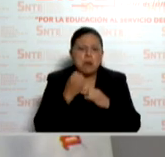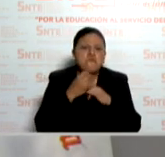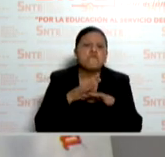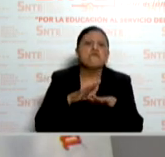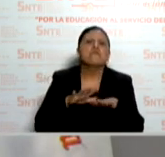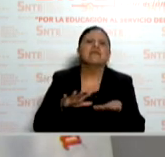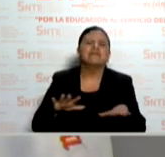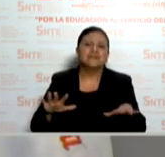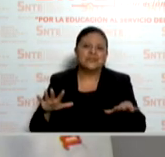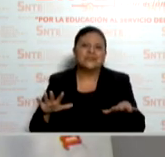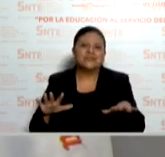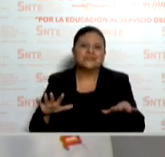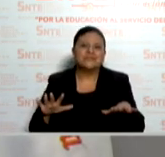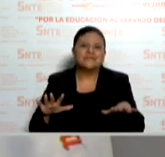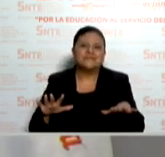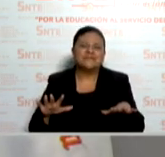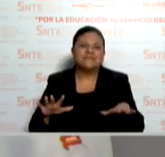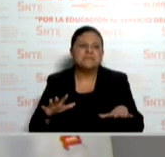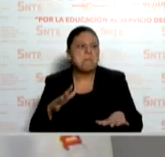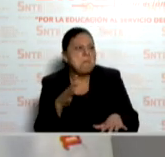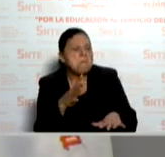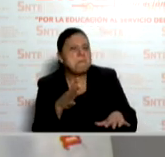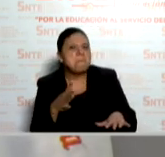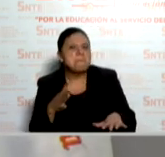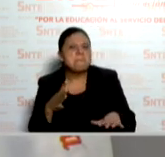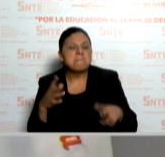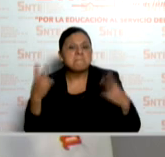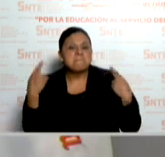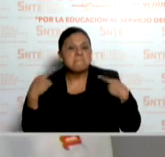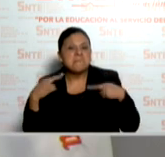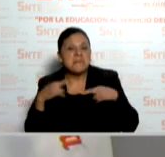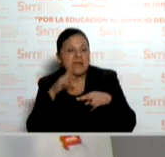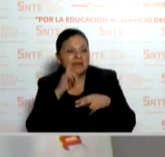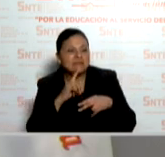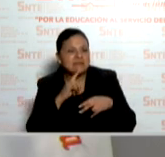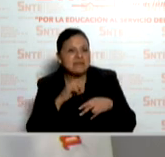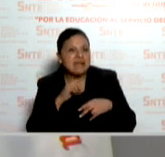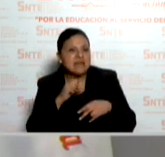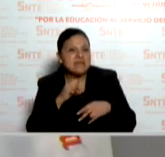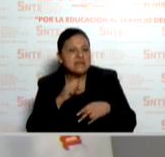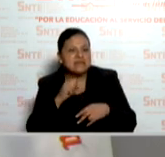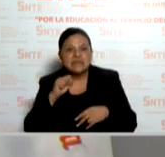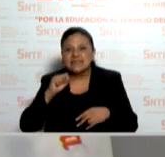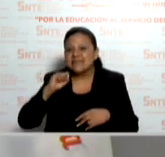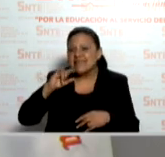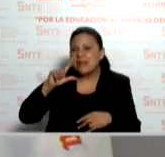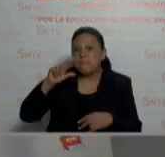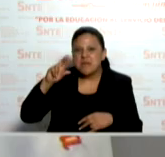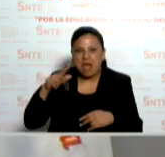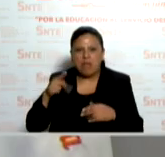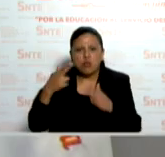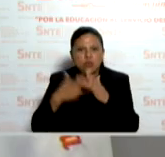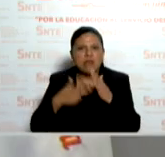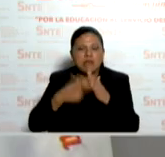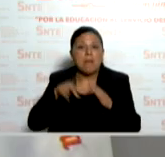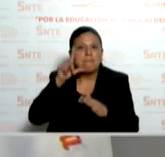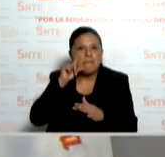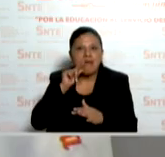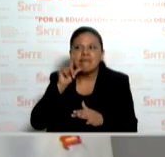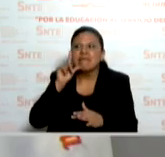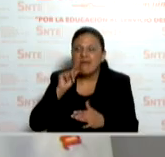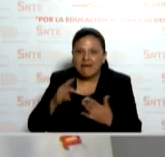información, maestra Silvia, de un taller que nos va a hacer favor de dar el día de